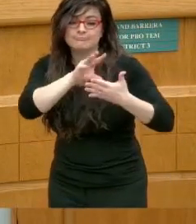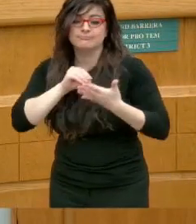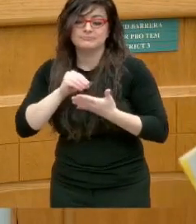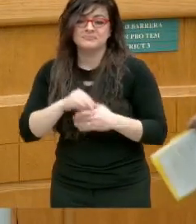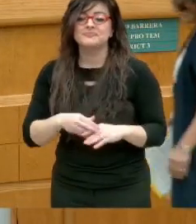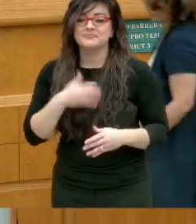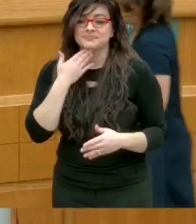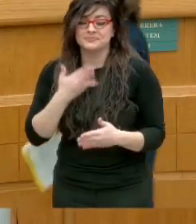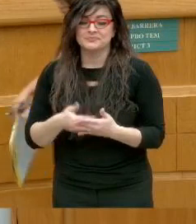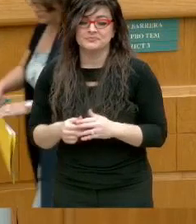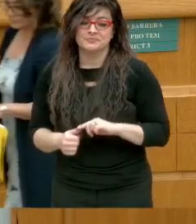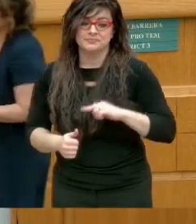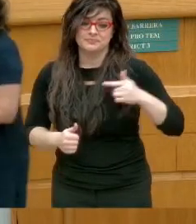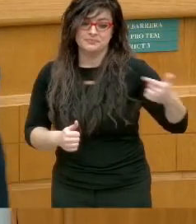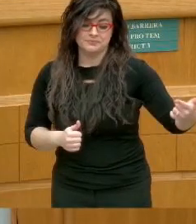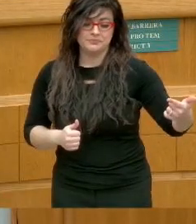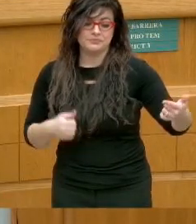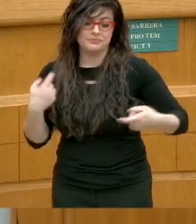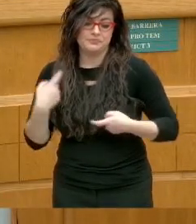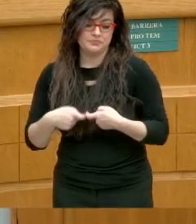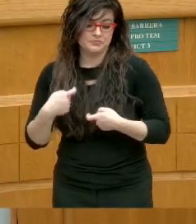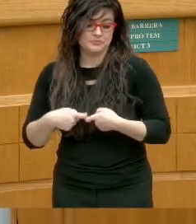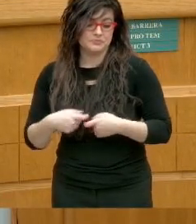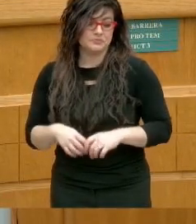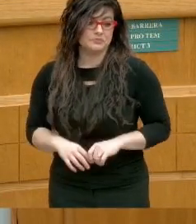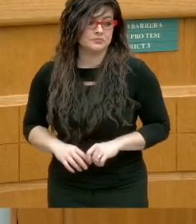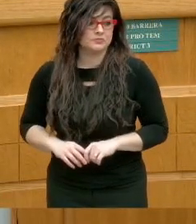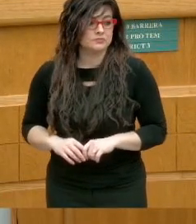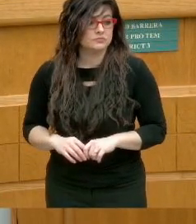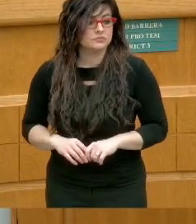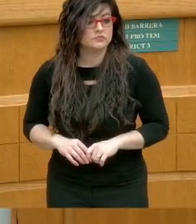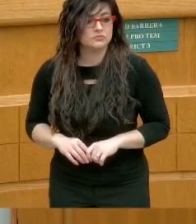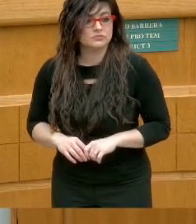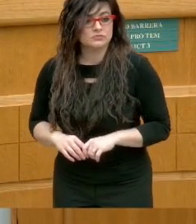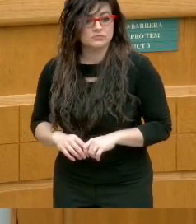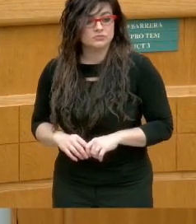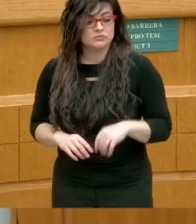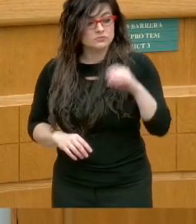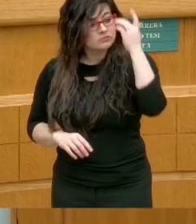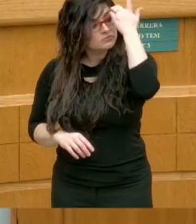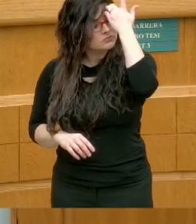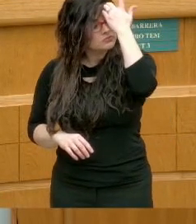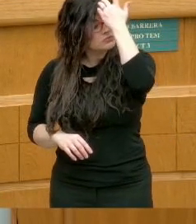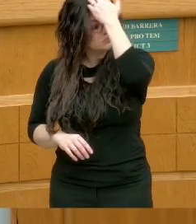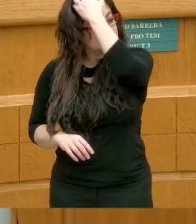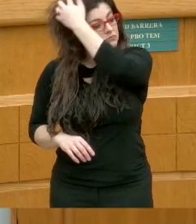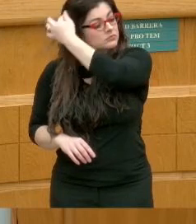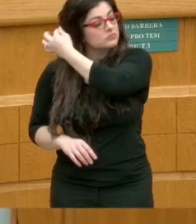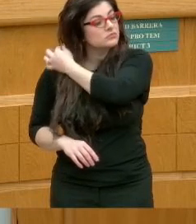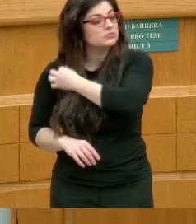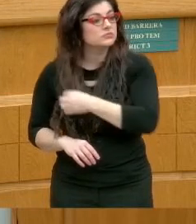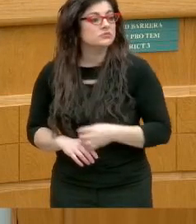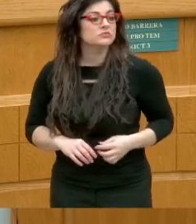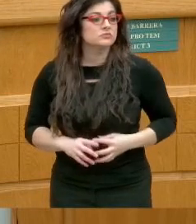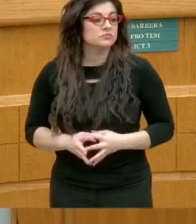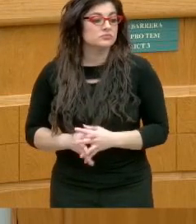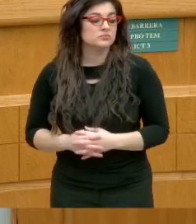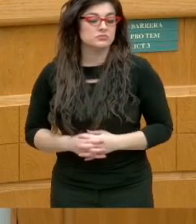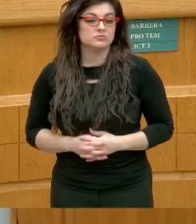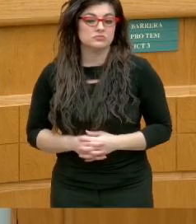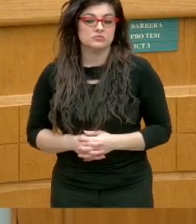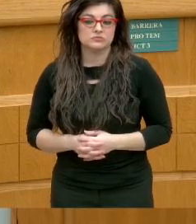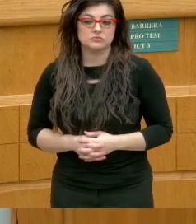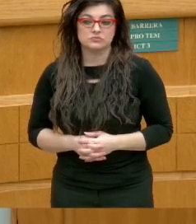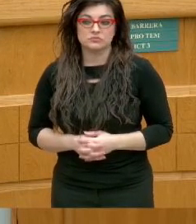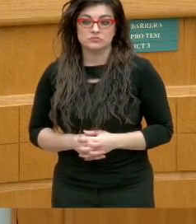primer día en que se aceptaron las donaciones de las máquinas para tratar el apnea del sueño en el Colegio Del Mar, Campus Oeste, ubicado en el 4101